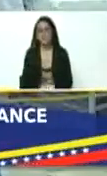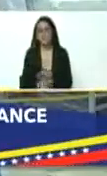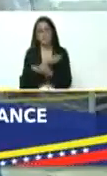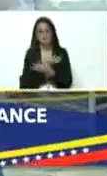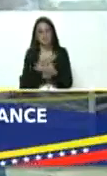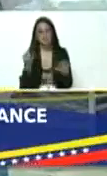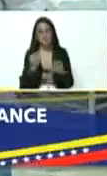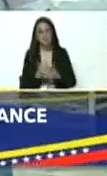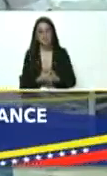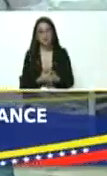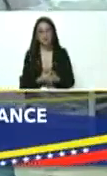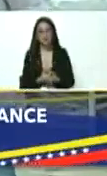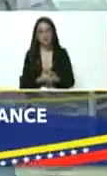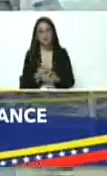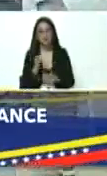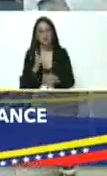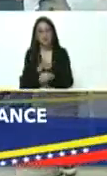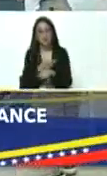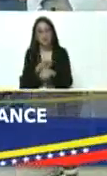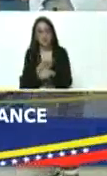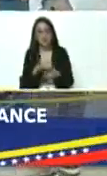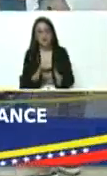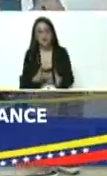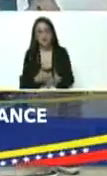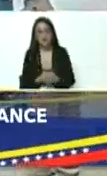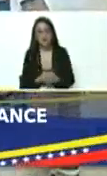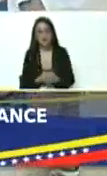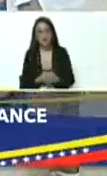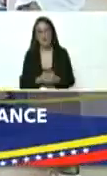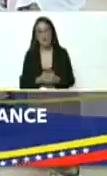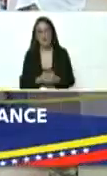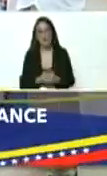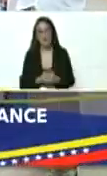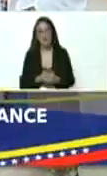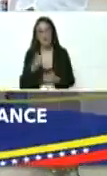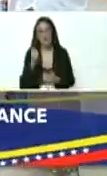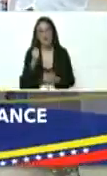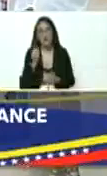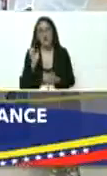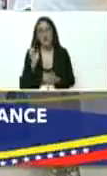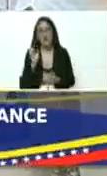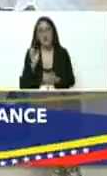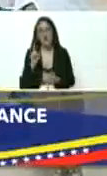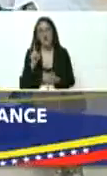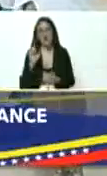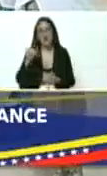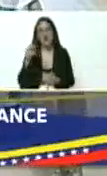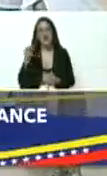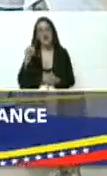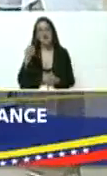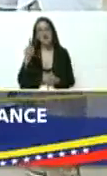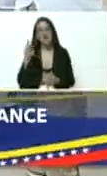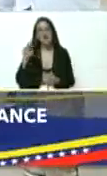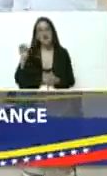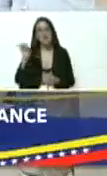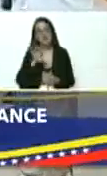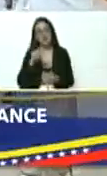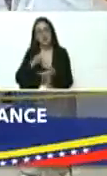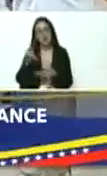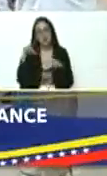por aquí tenemos a nuestro gobernador, a Alejandro Terán. Vamos caminando, miren. Aquí tenemos de